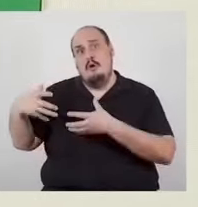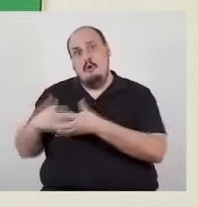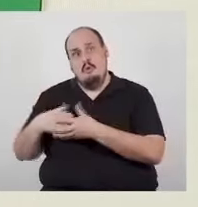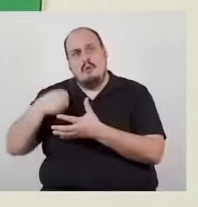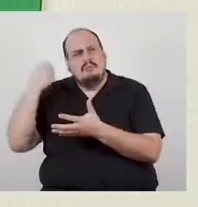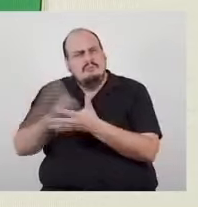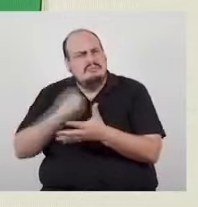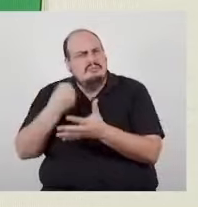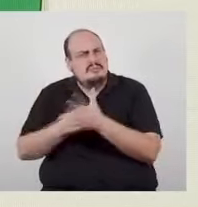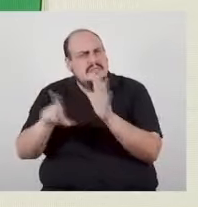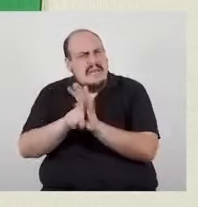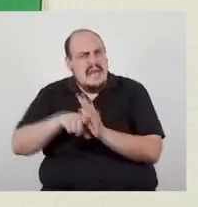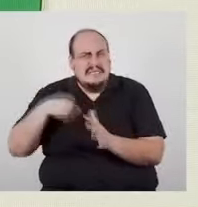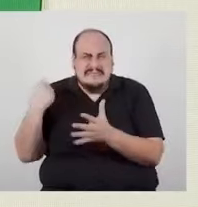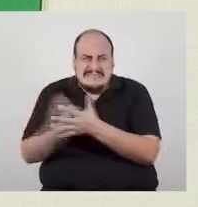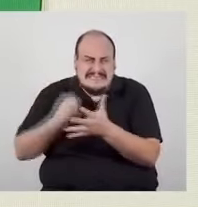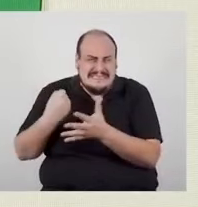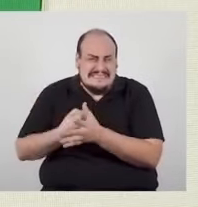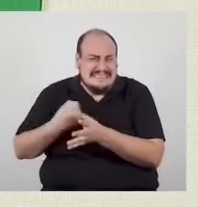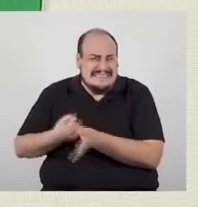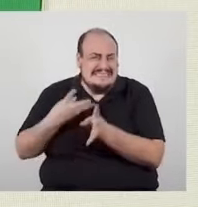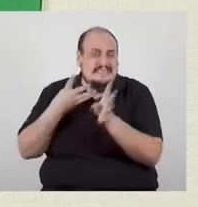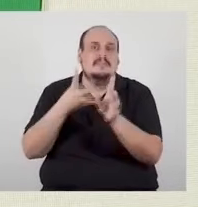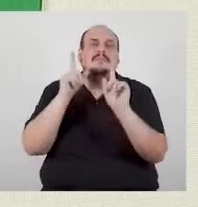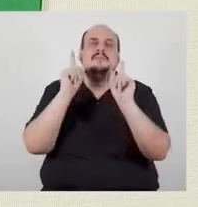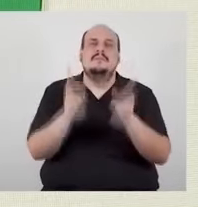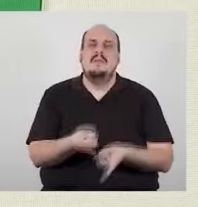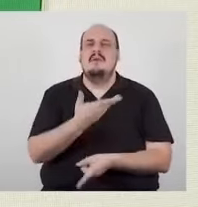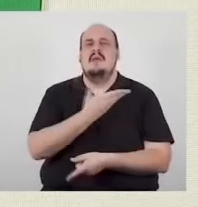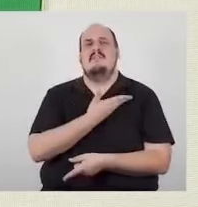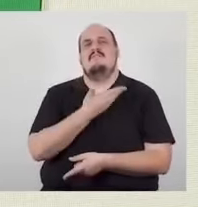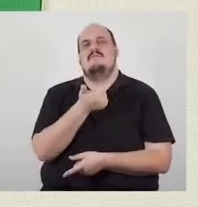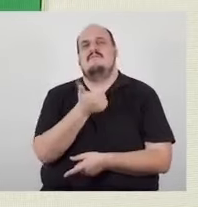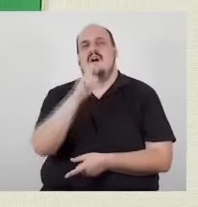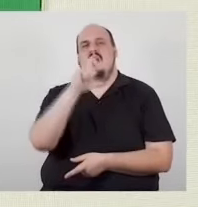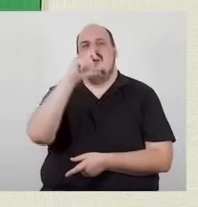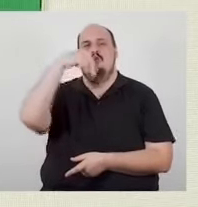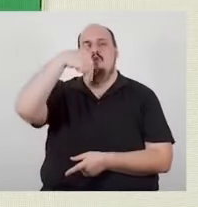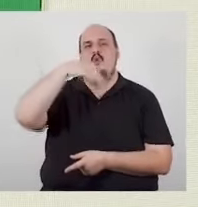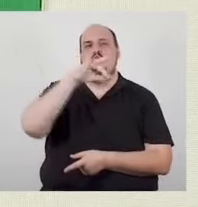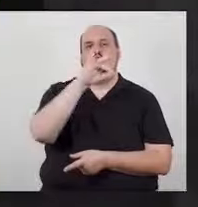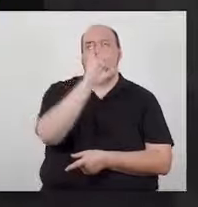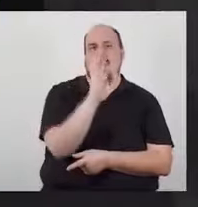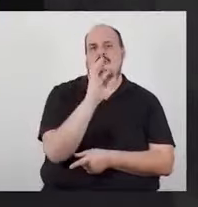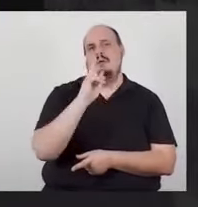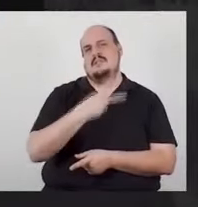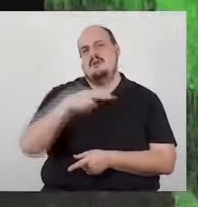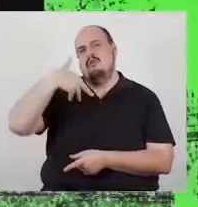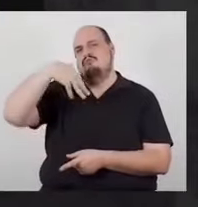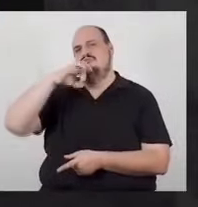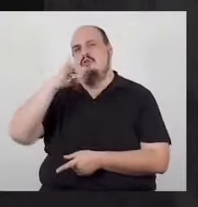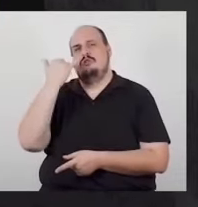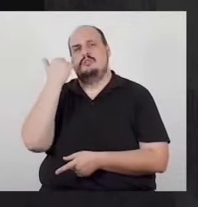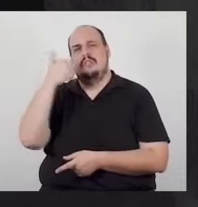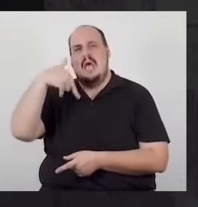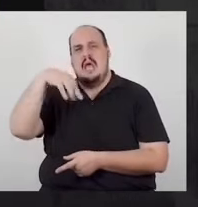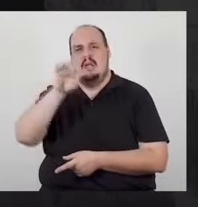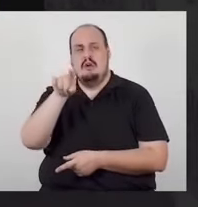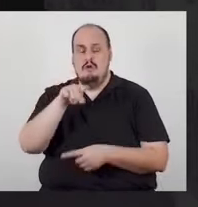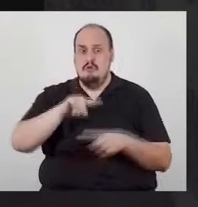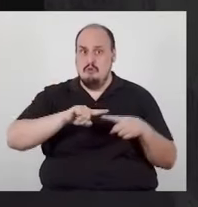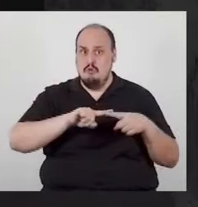fuera ley, familiares, y también Facundo Moyano. Y pido que escuchen esta charla, ¿desde dónde un político que hoy se